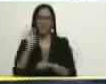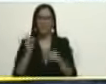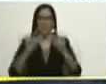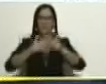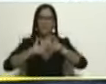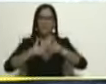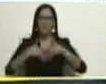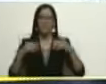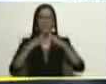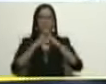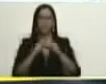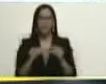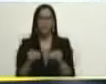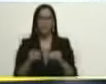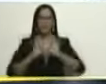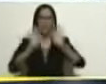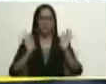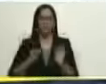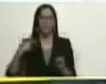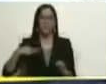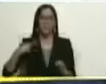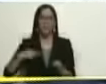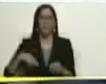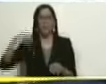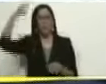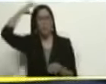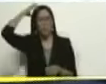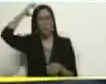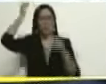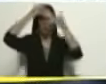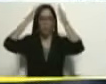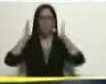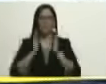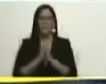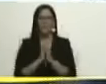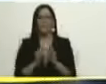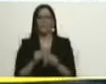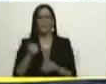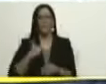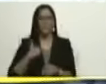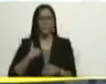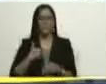las corrientes religiosas, judíos, musulmanes, cristianos,